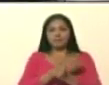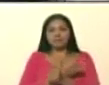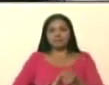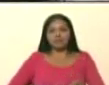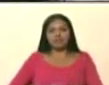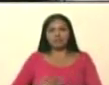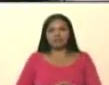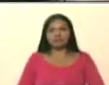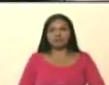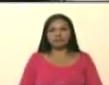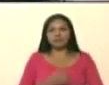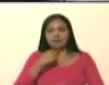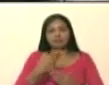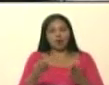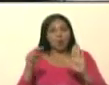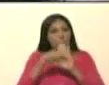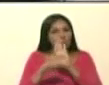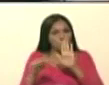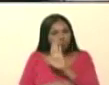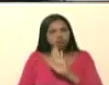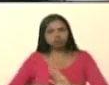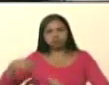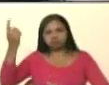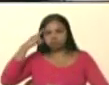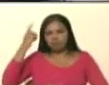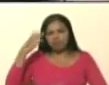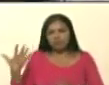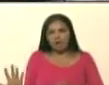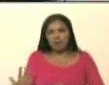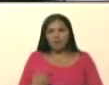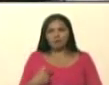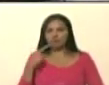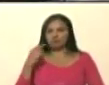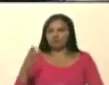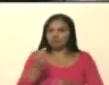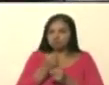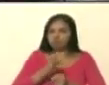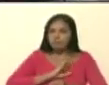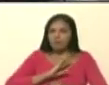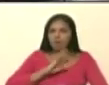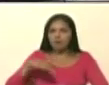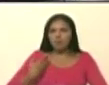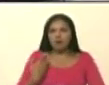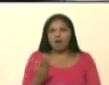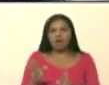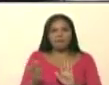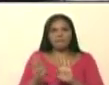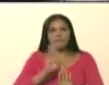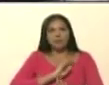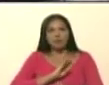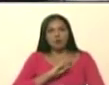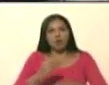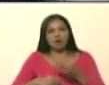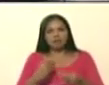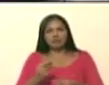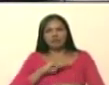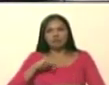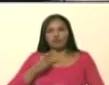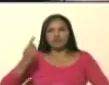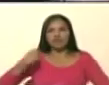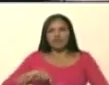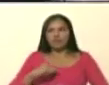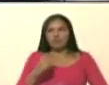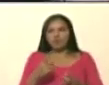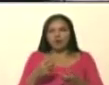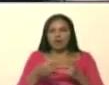ya le he dado las instrucciones tome inmediatas cartas en el asunto y nosotros tenemos que